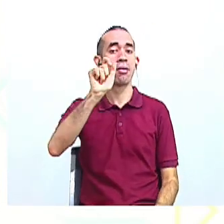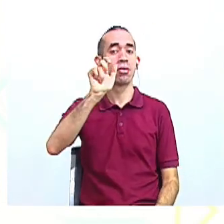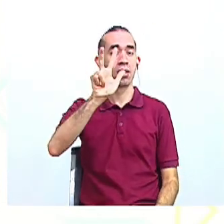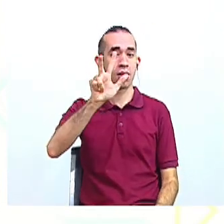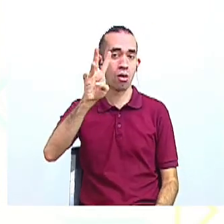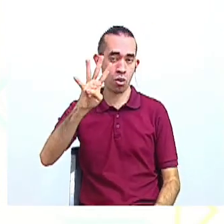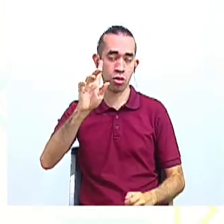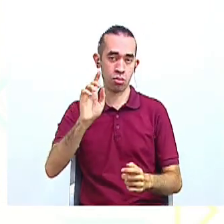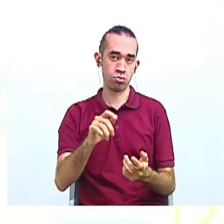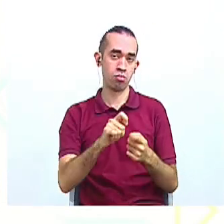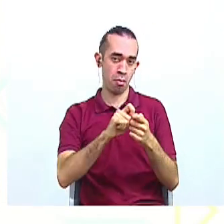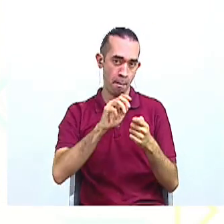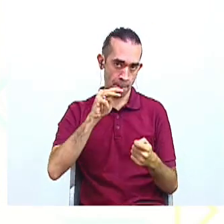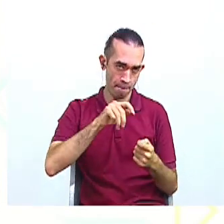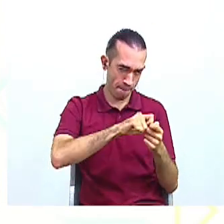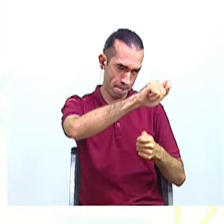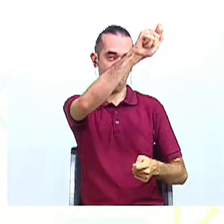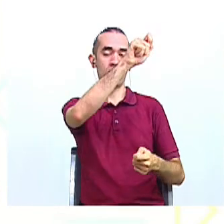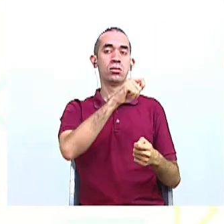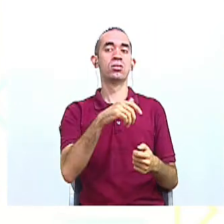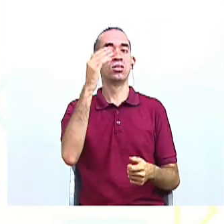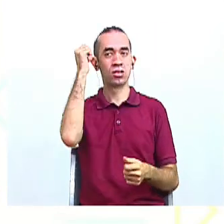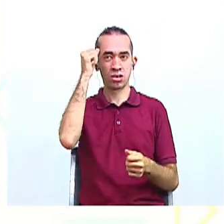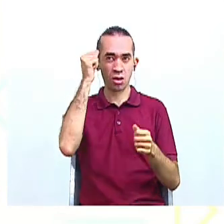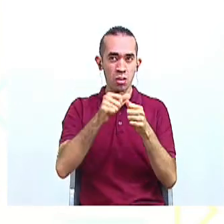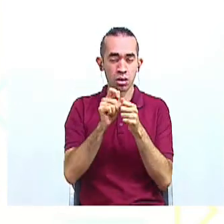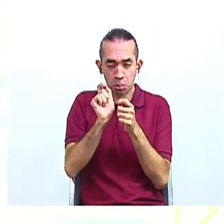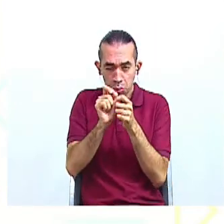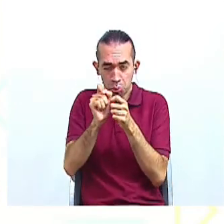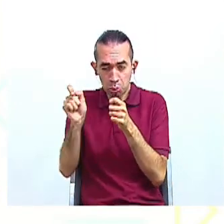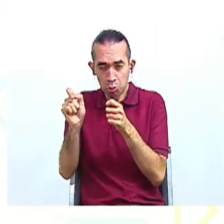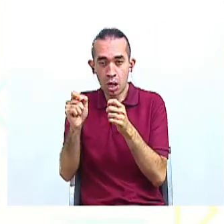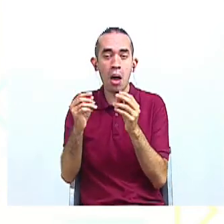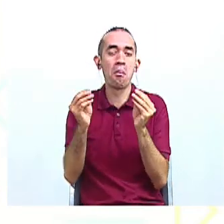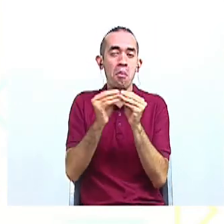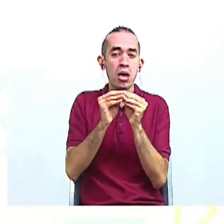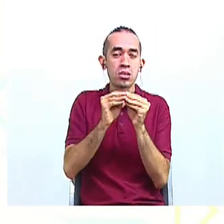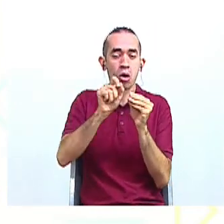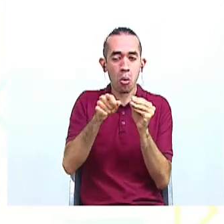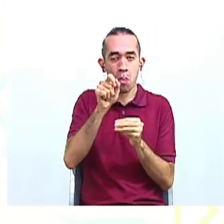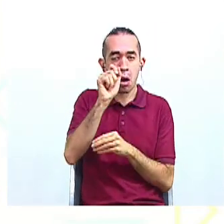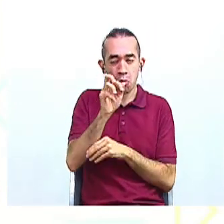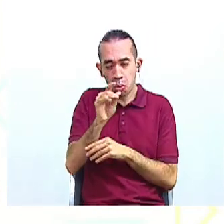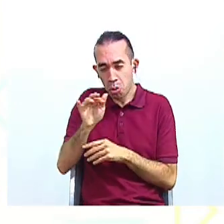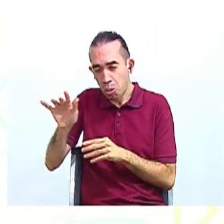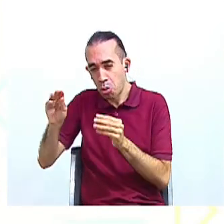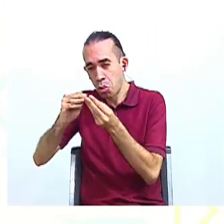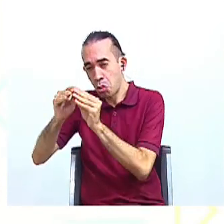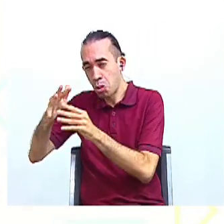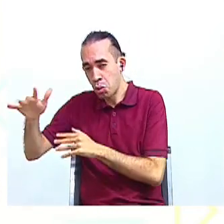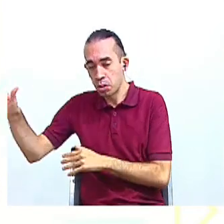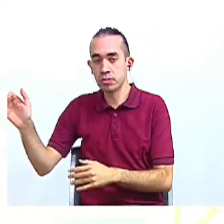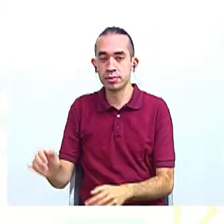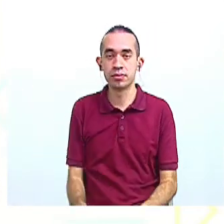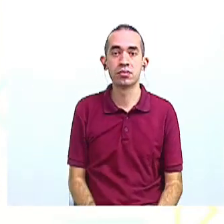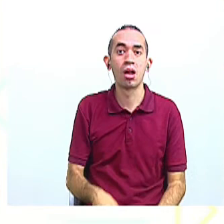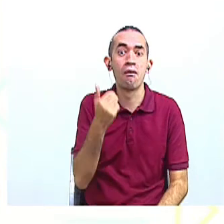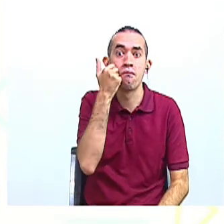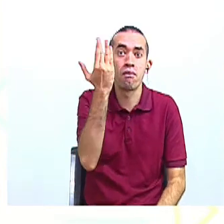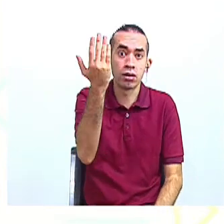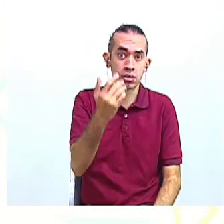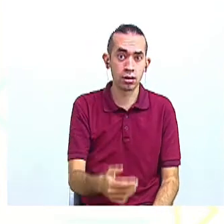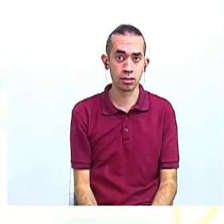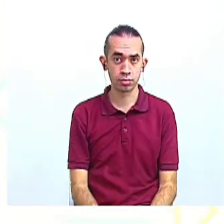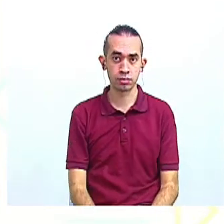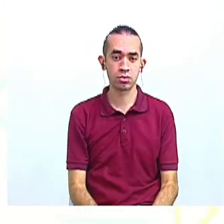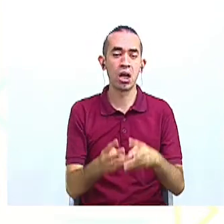146,34 metros. Recuerden que los puntos suspensivos significan que hay otros decimales. ¿Ven qué fácil, chiquillos? Si esto